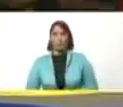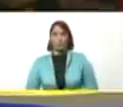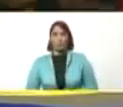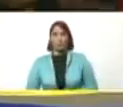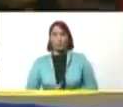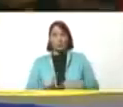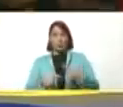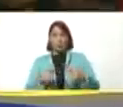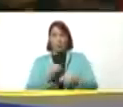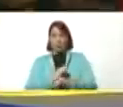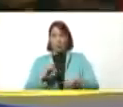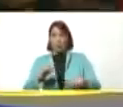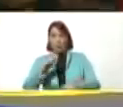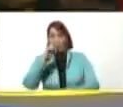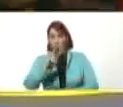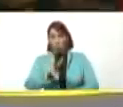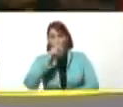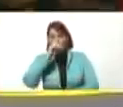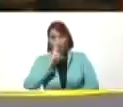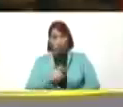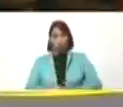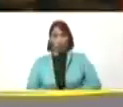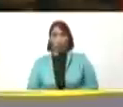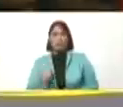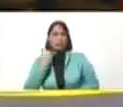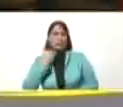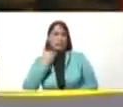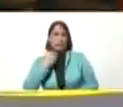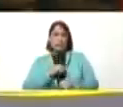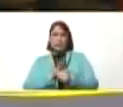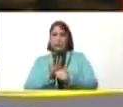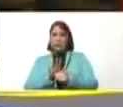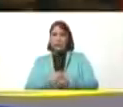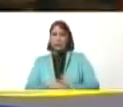Luego de haber pasado 2 años de pandemia,